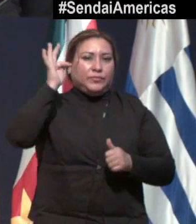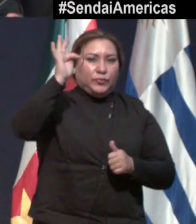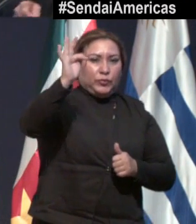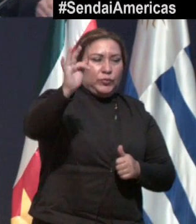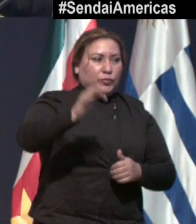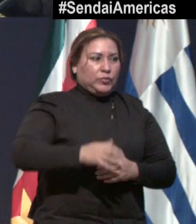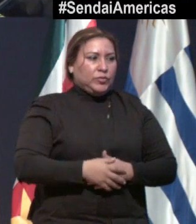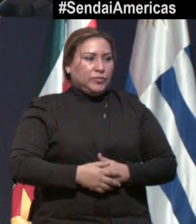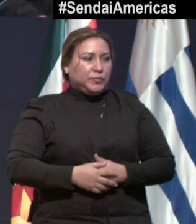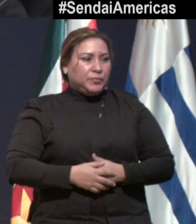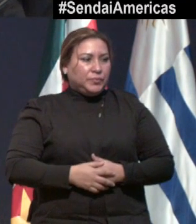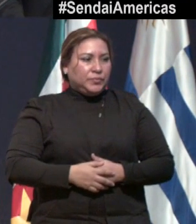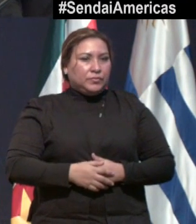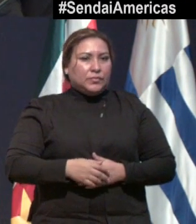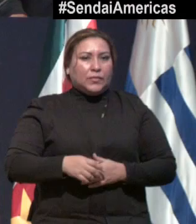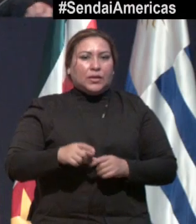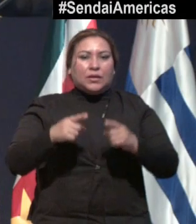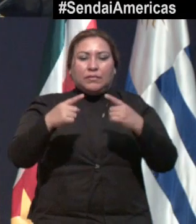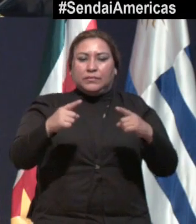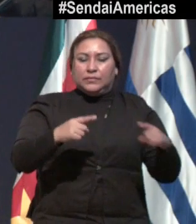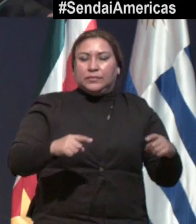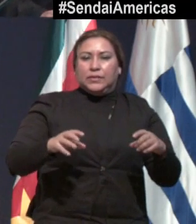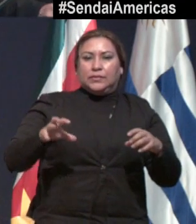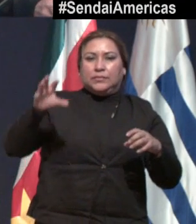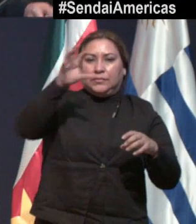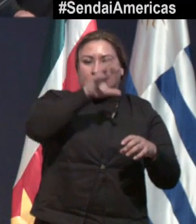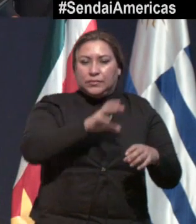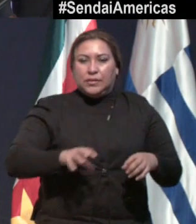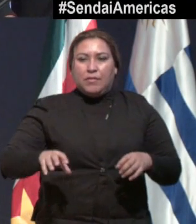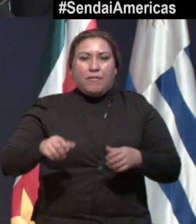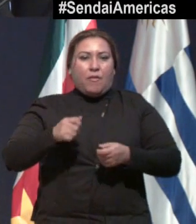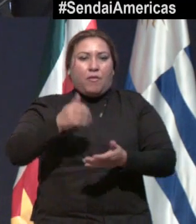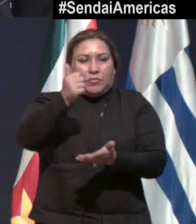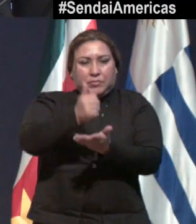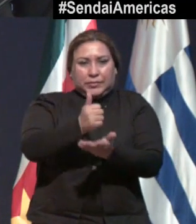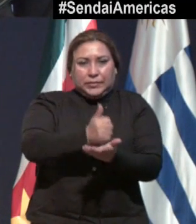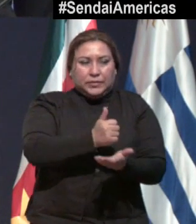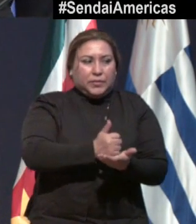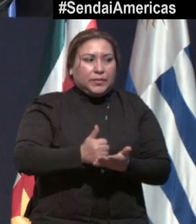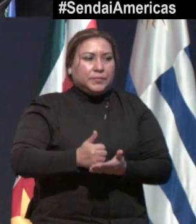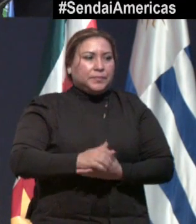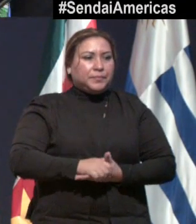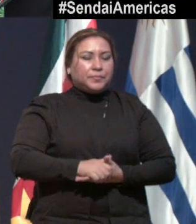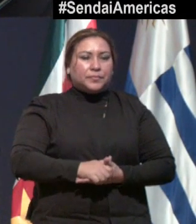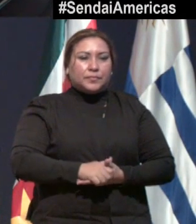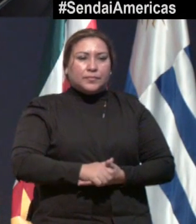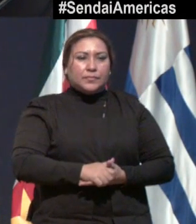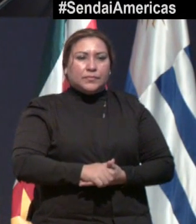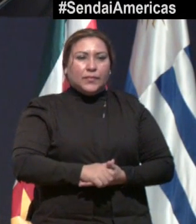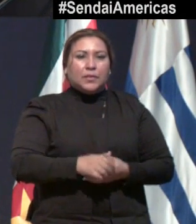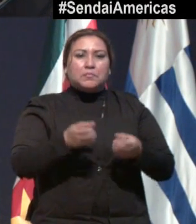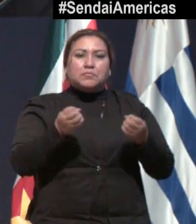paneles multidisciplinarios interinstitucionales en los que estaremos participando. De esta